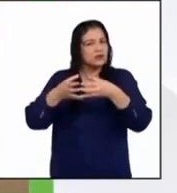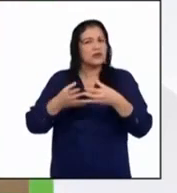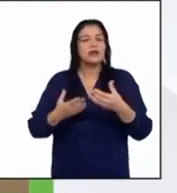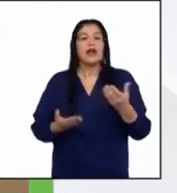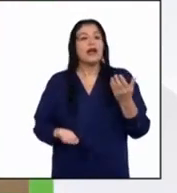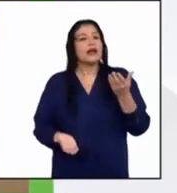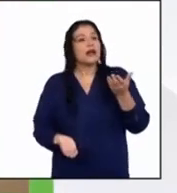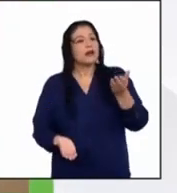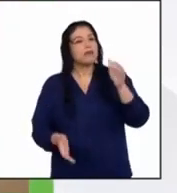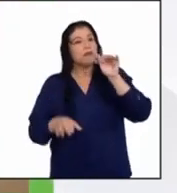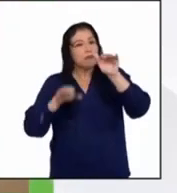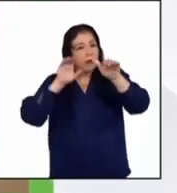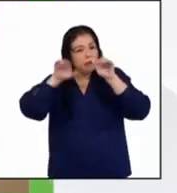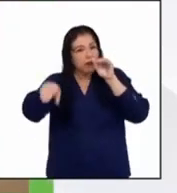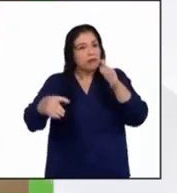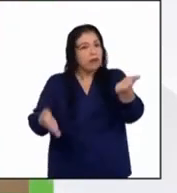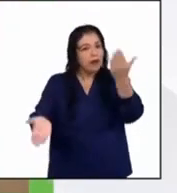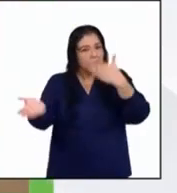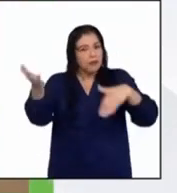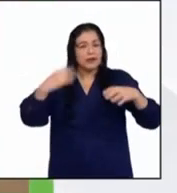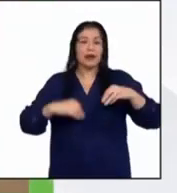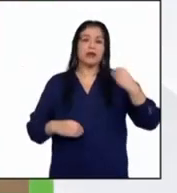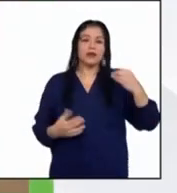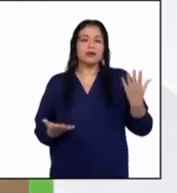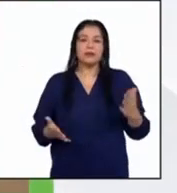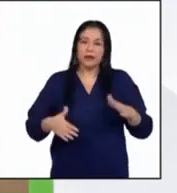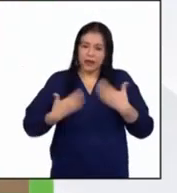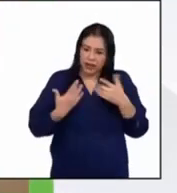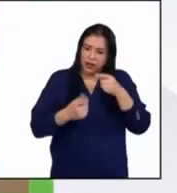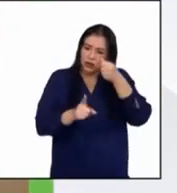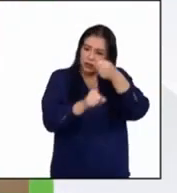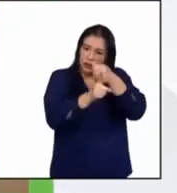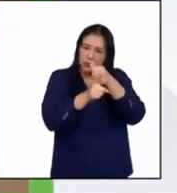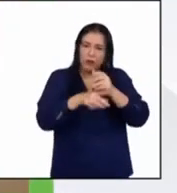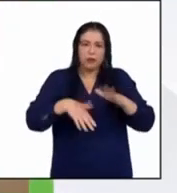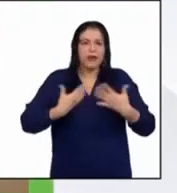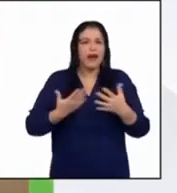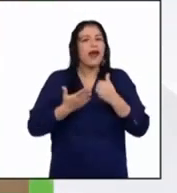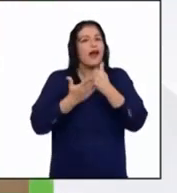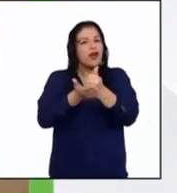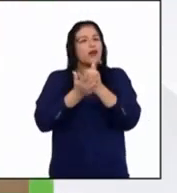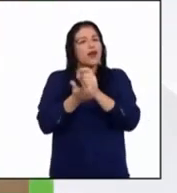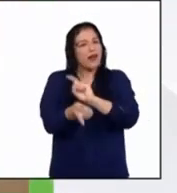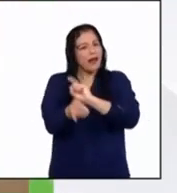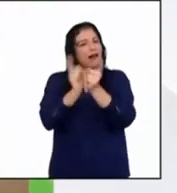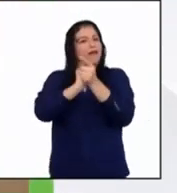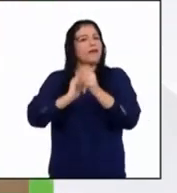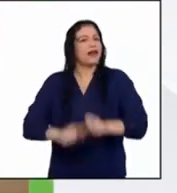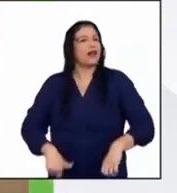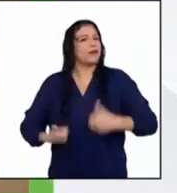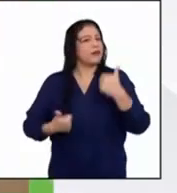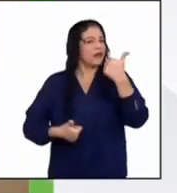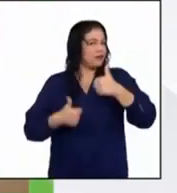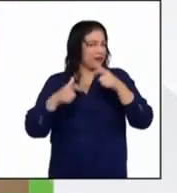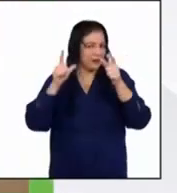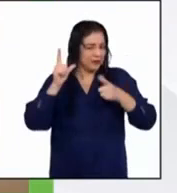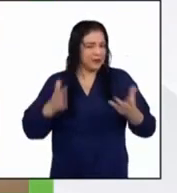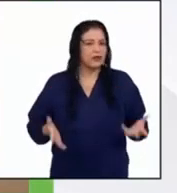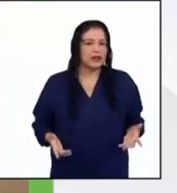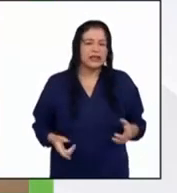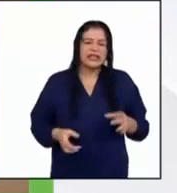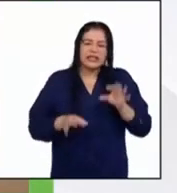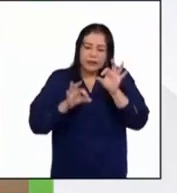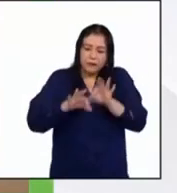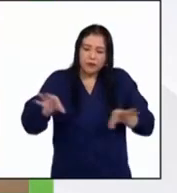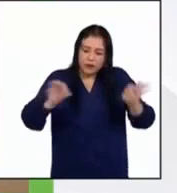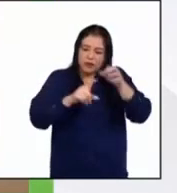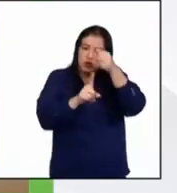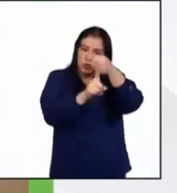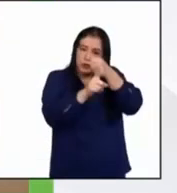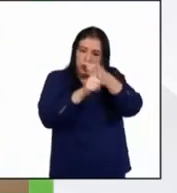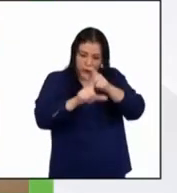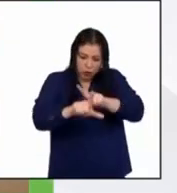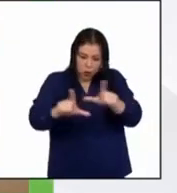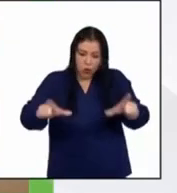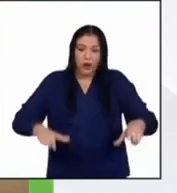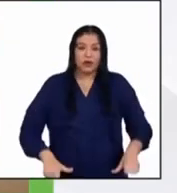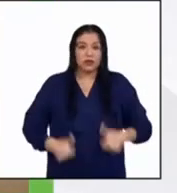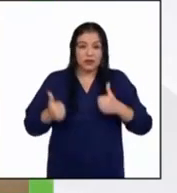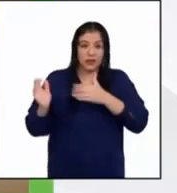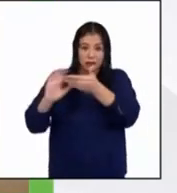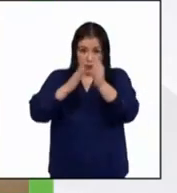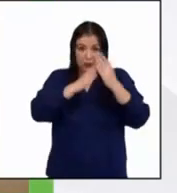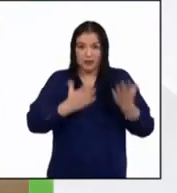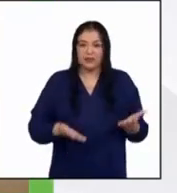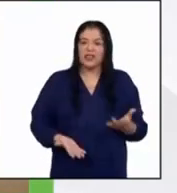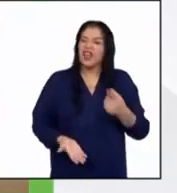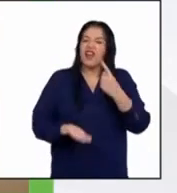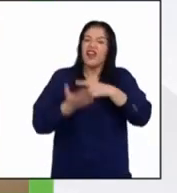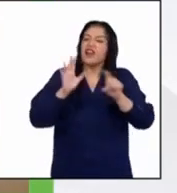convocan a adolescentes para que sean agentes de cambio. Es importante que identifiques en tu comunidad qué cosa es lo que